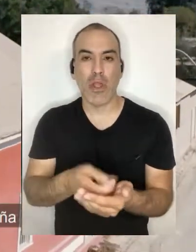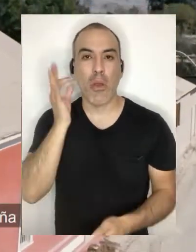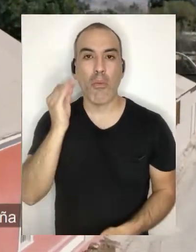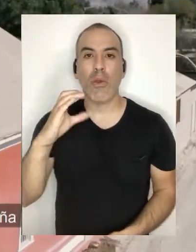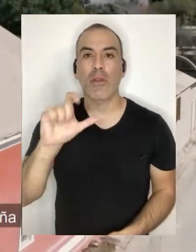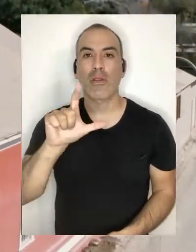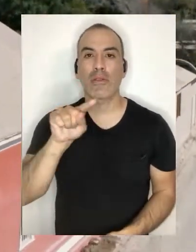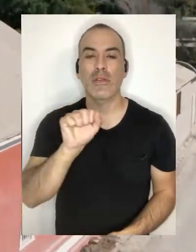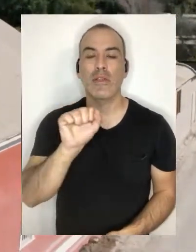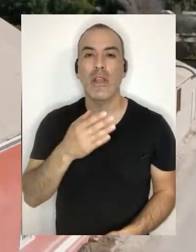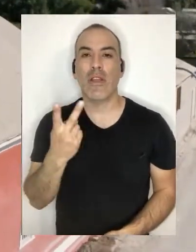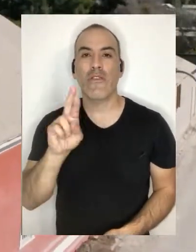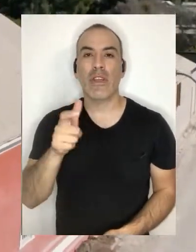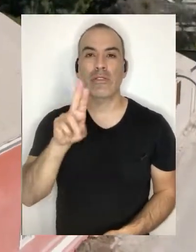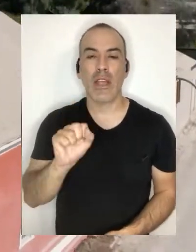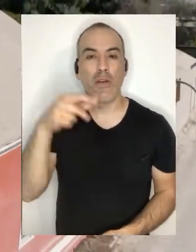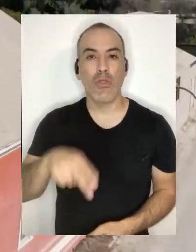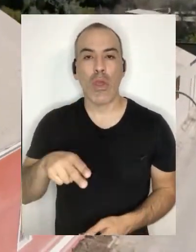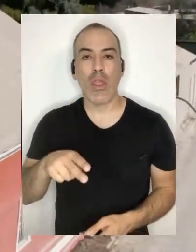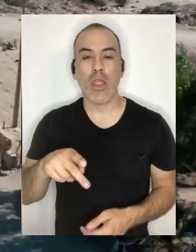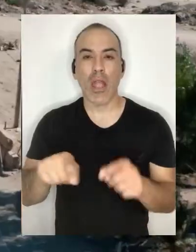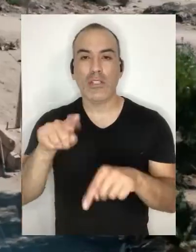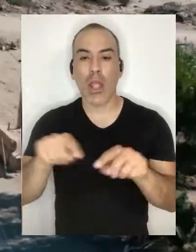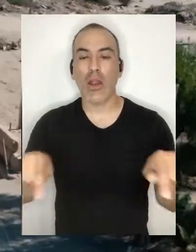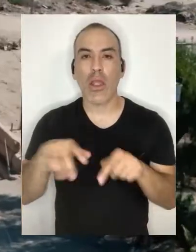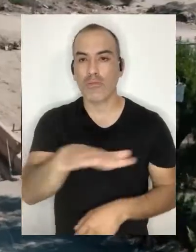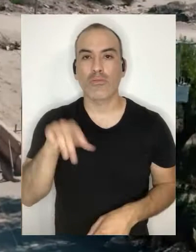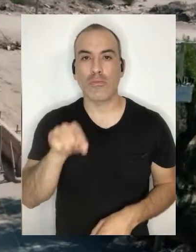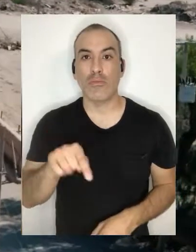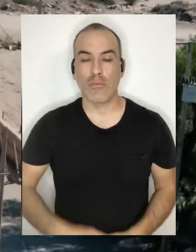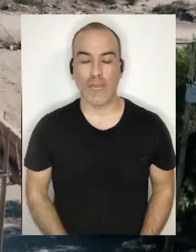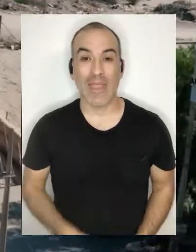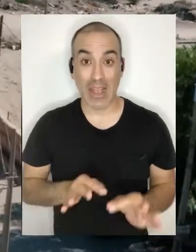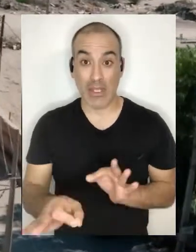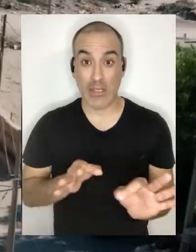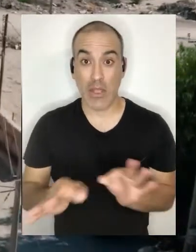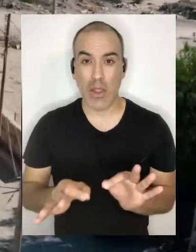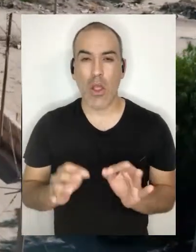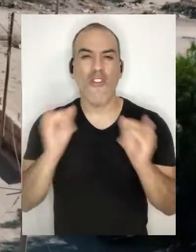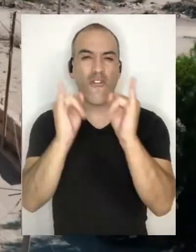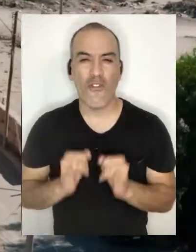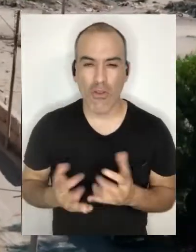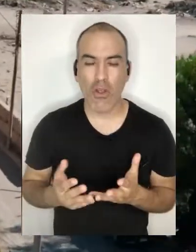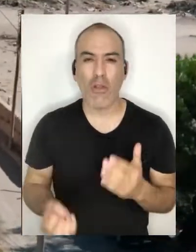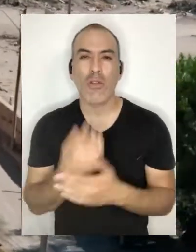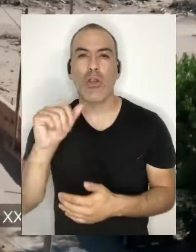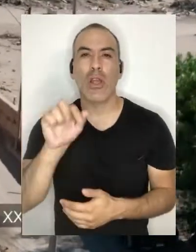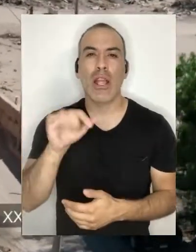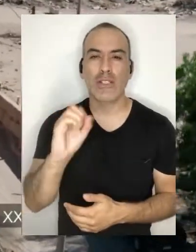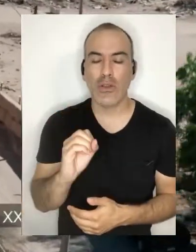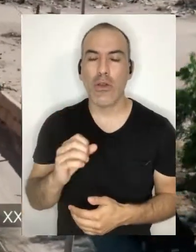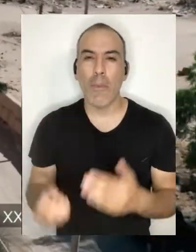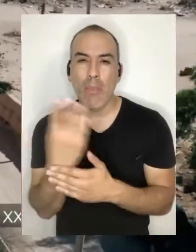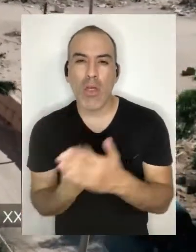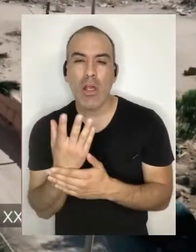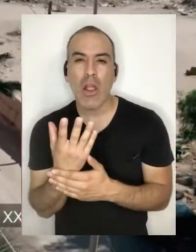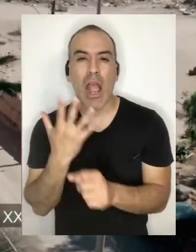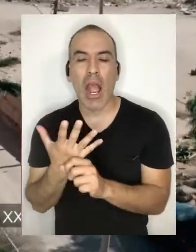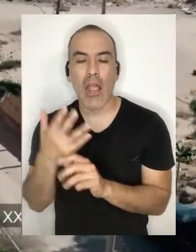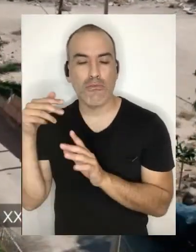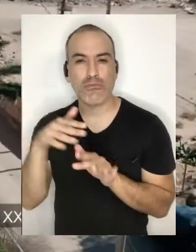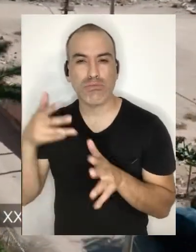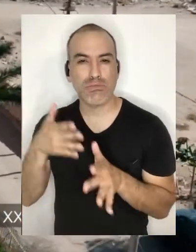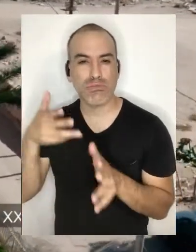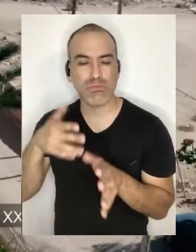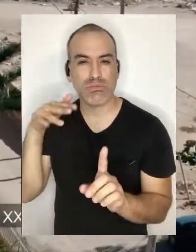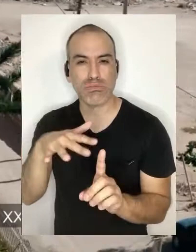Celsa Vergara, dueña de un fundo del sector. Su diseño es de estilo neoclásico moderno con influencias del arte